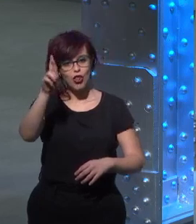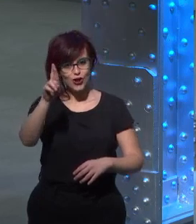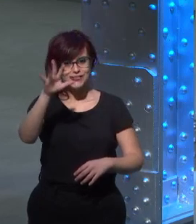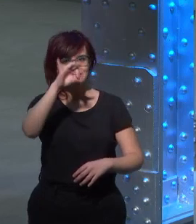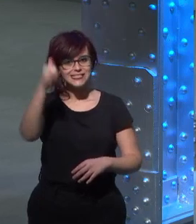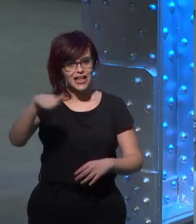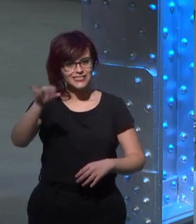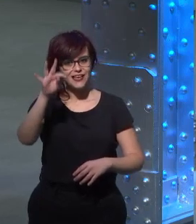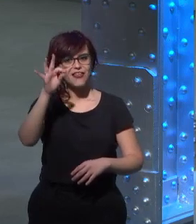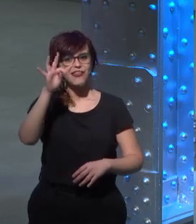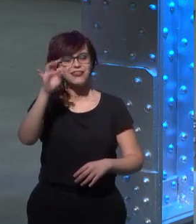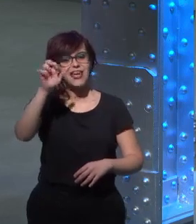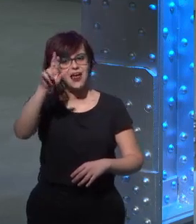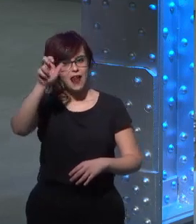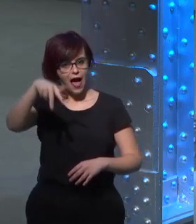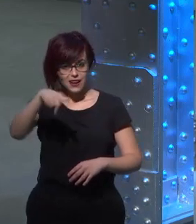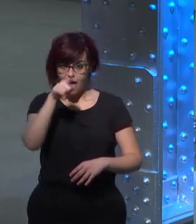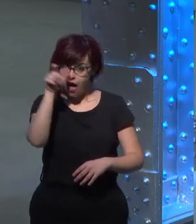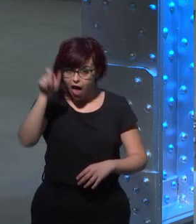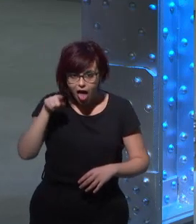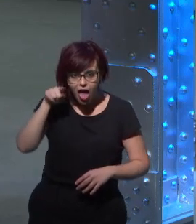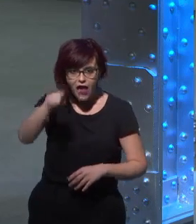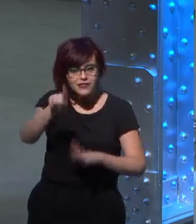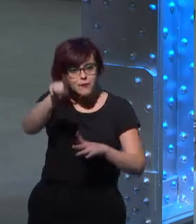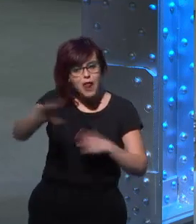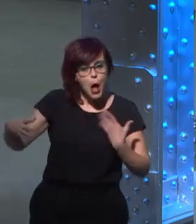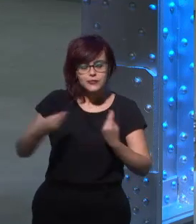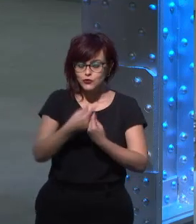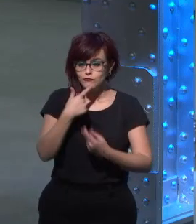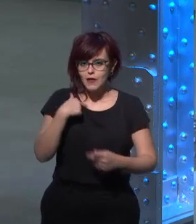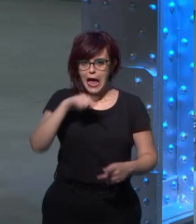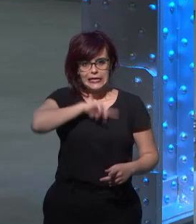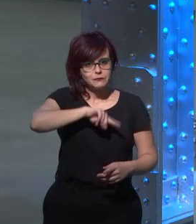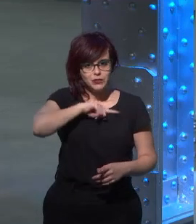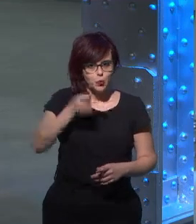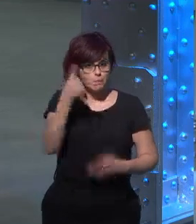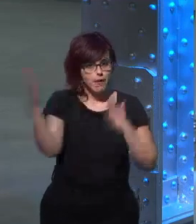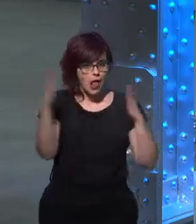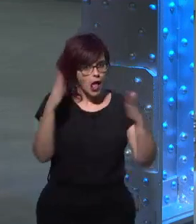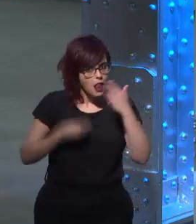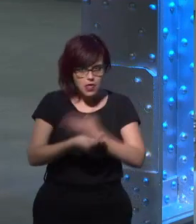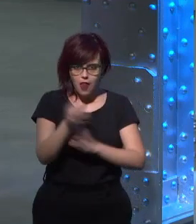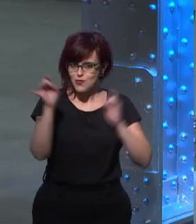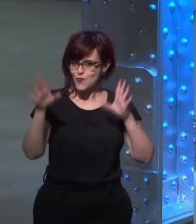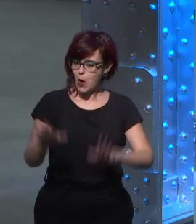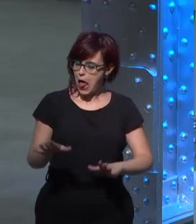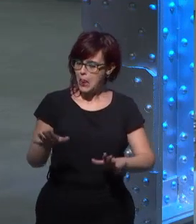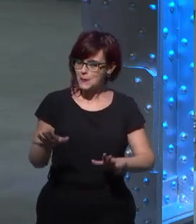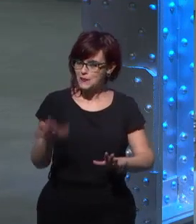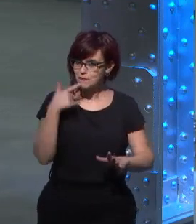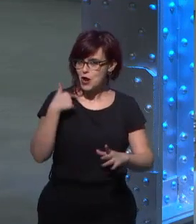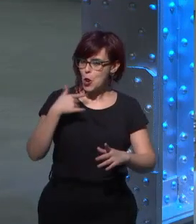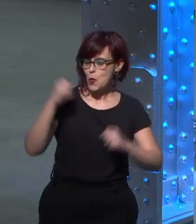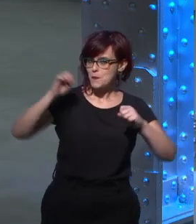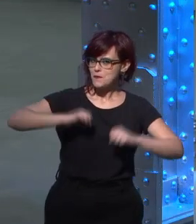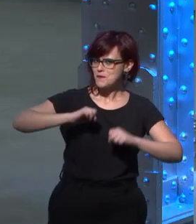el mayor de los millennials, pero un millennial de espíritu en toda regla. Bueno, nuestro primer invitado, y me siento ya